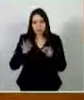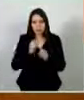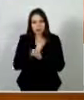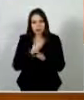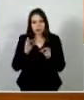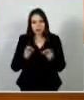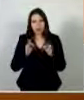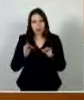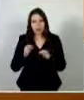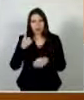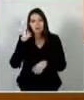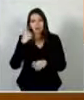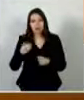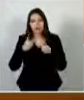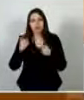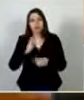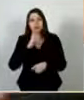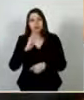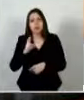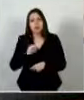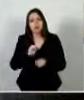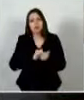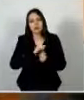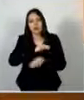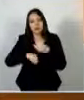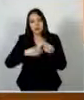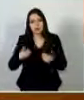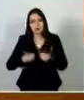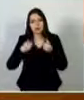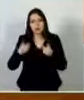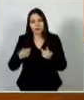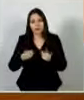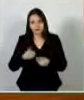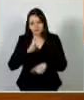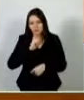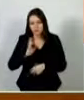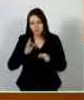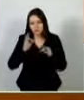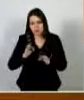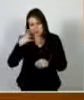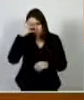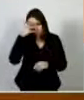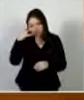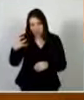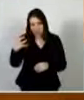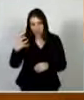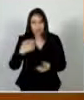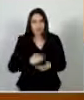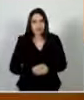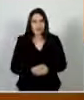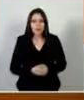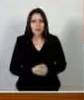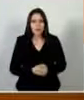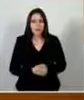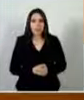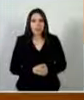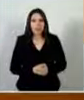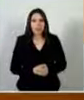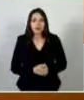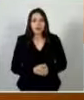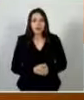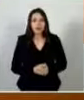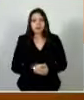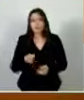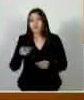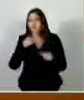oficial, en la respuesta que habremos de dar, una respuesta seria, una respuesta contundente, que no va a salir